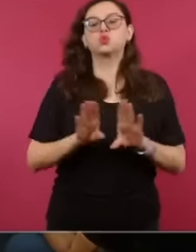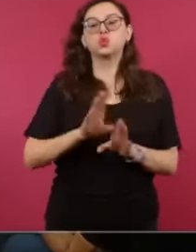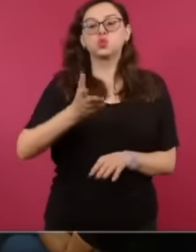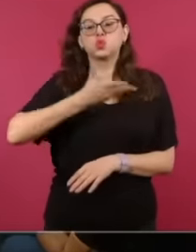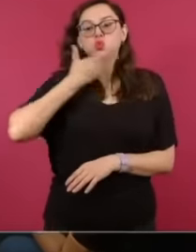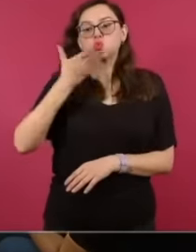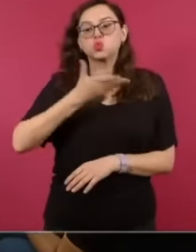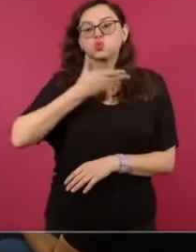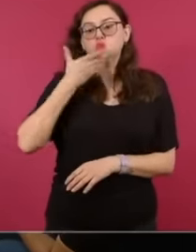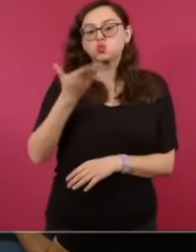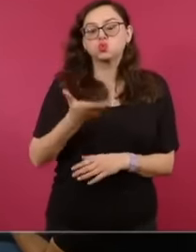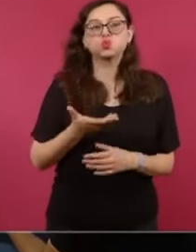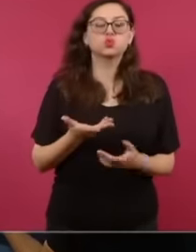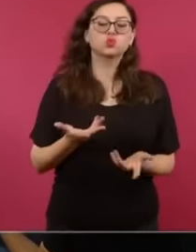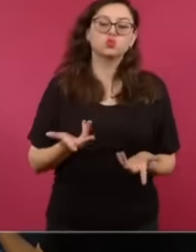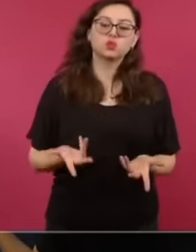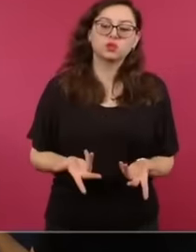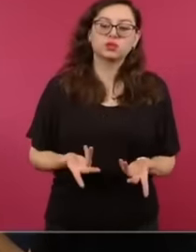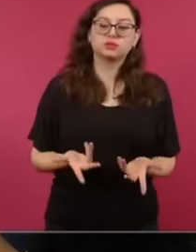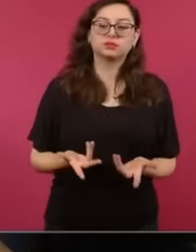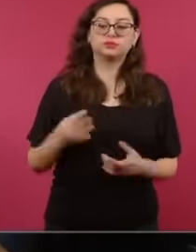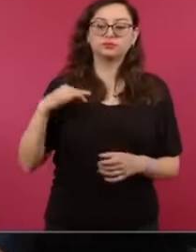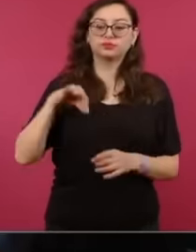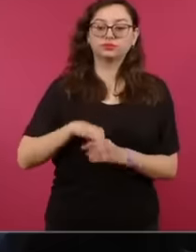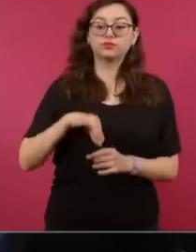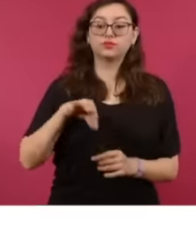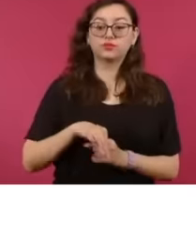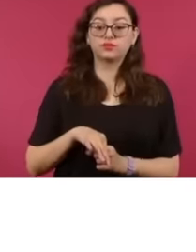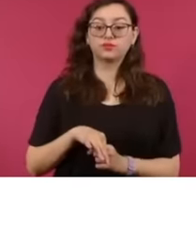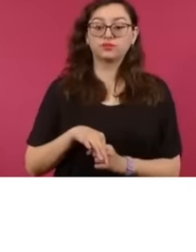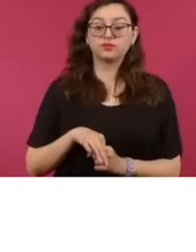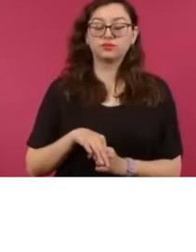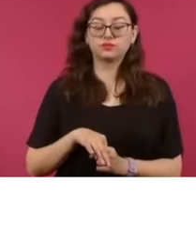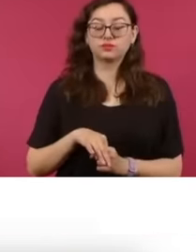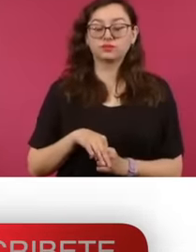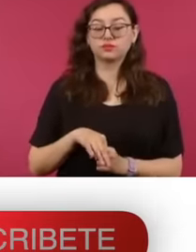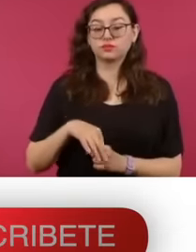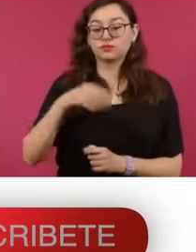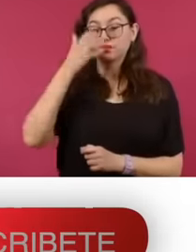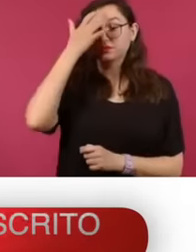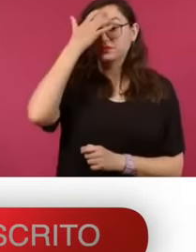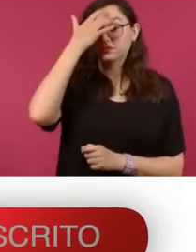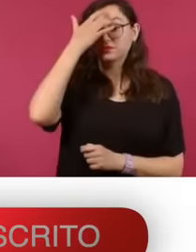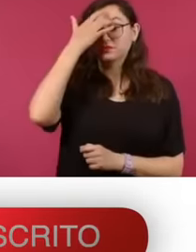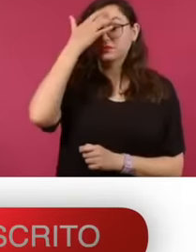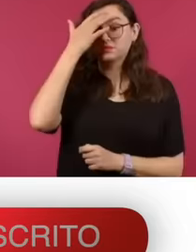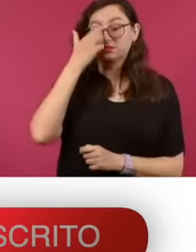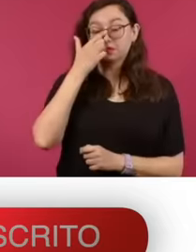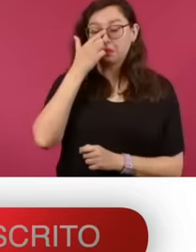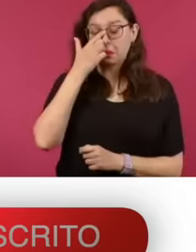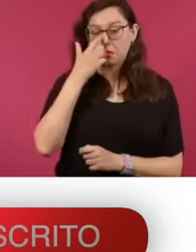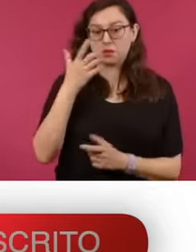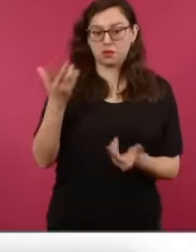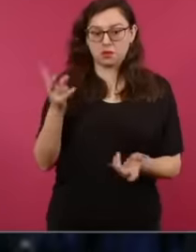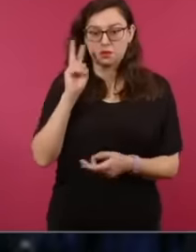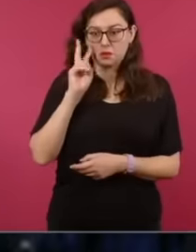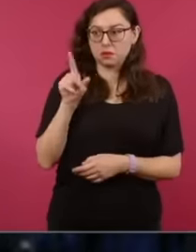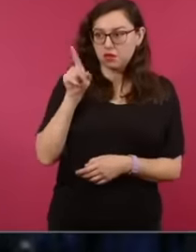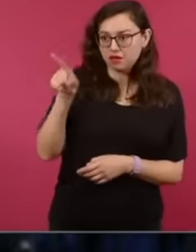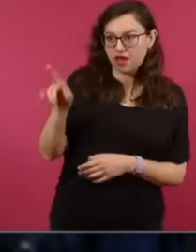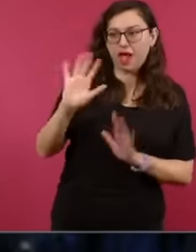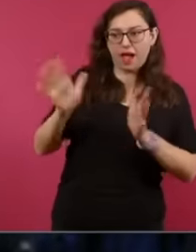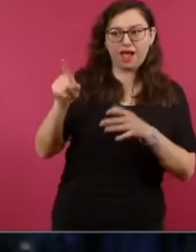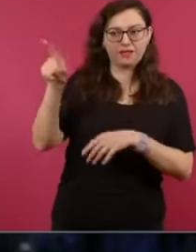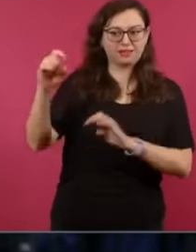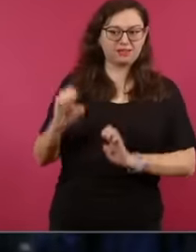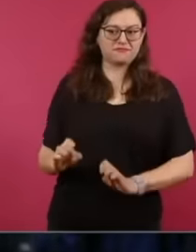acostumbrados al tema de que el voto, obviamente ya hace rato que venía corriendo ahí en la casilla que va a estar aquí al lado, ya están metiendo las mesitas y las